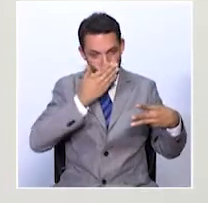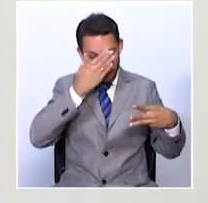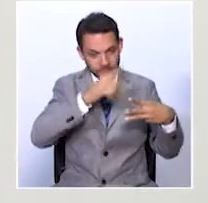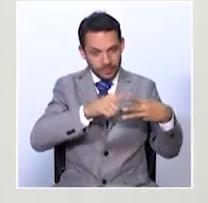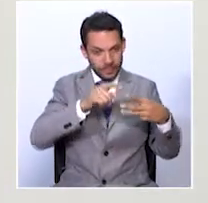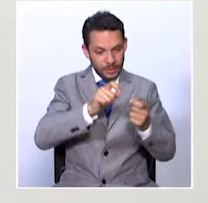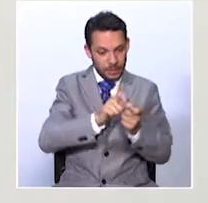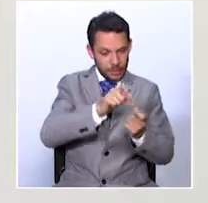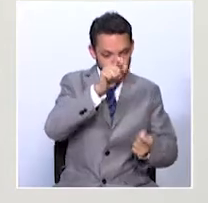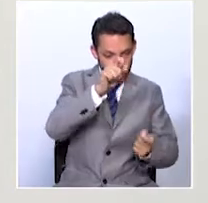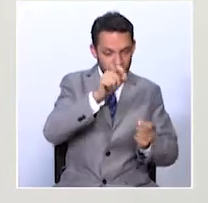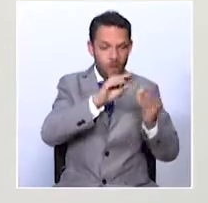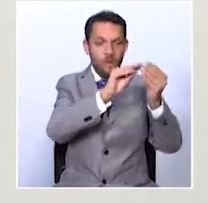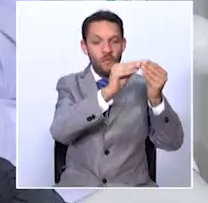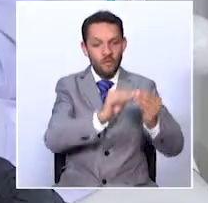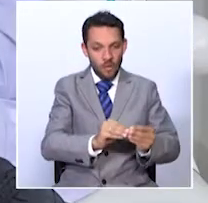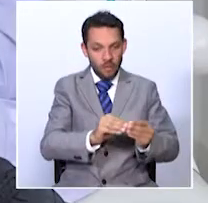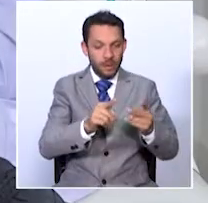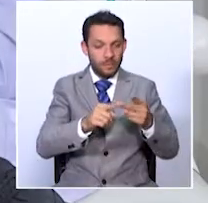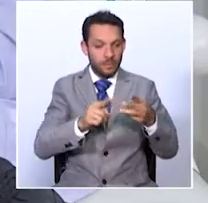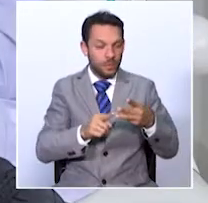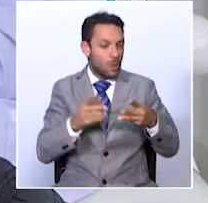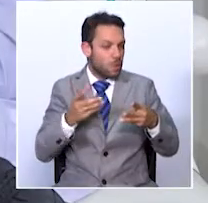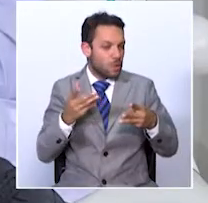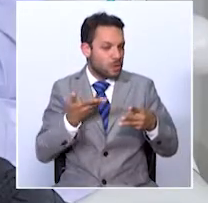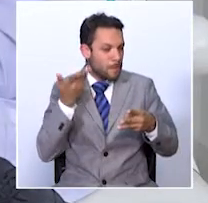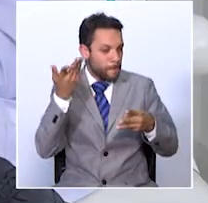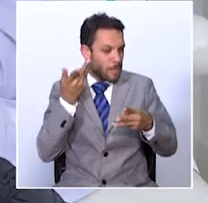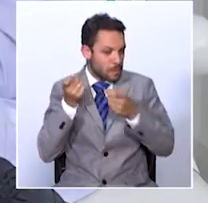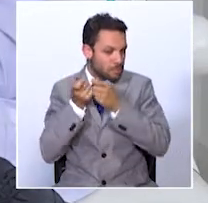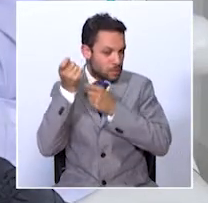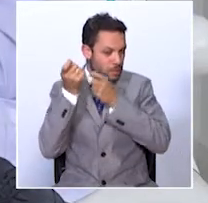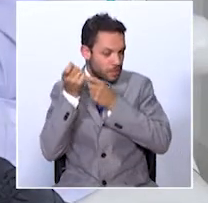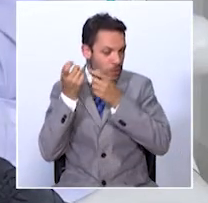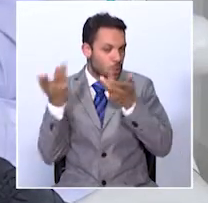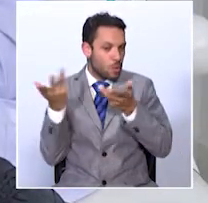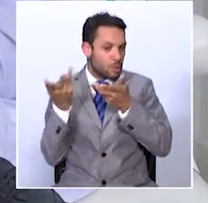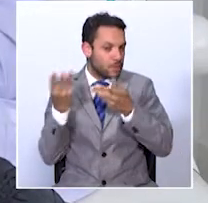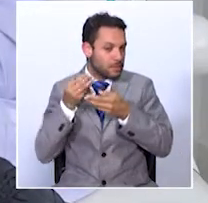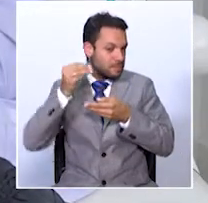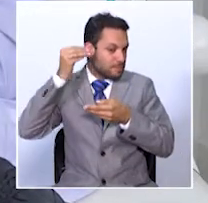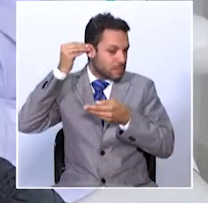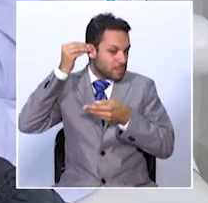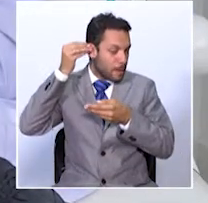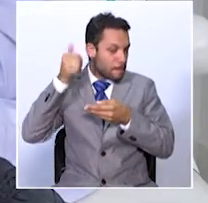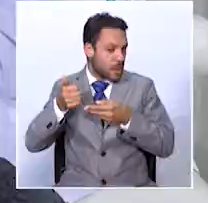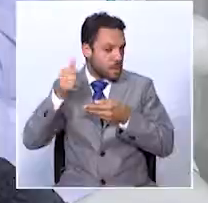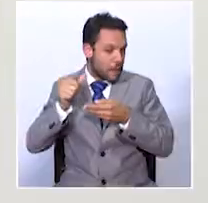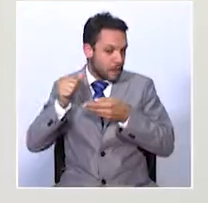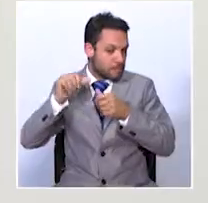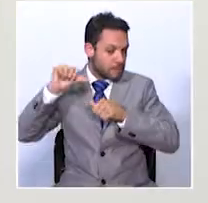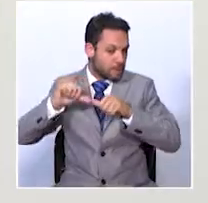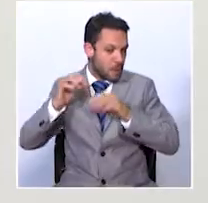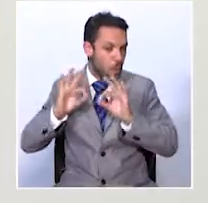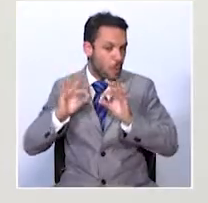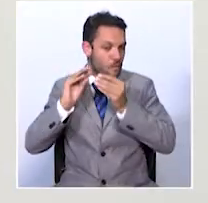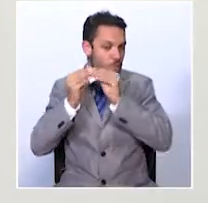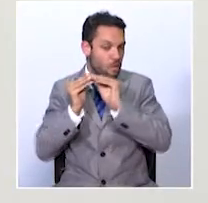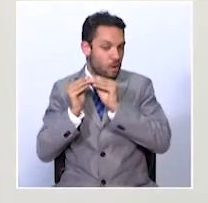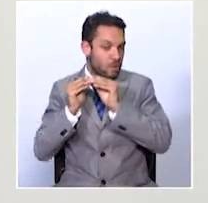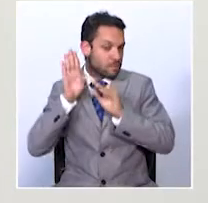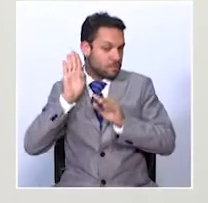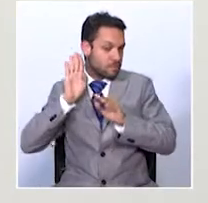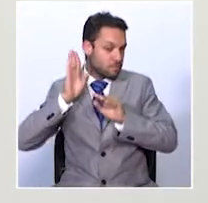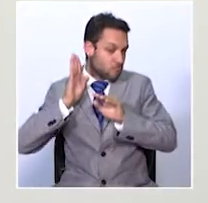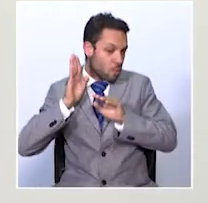tamaño, forma y posición. Entonces puede que la posición esté bien, puede que el tamaño bien, pero la forma están paradas.